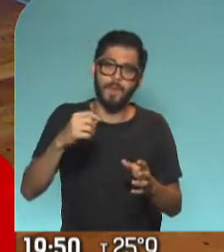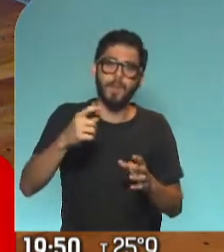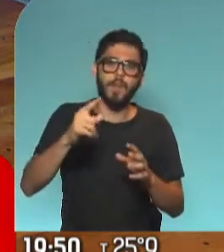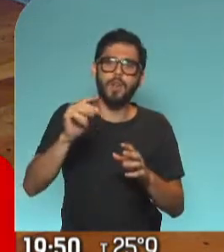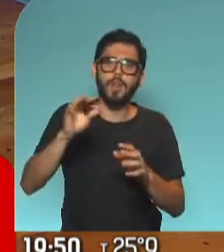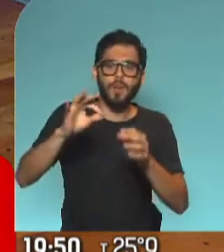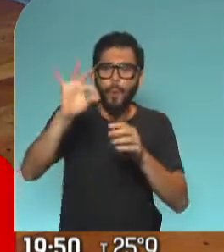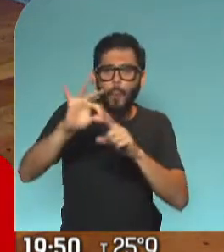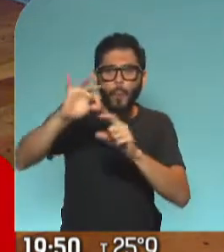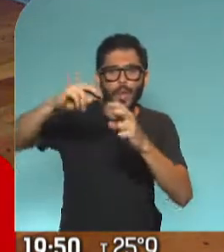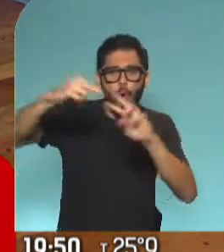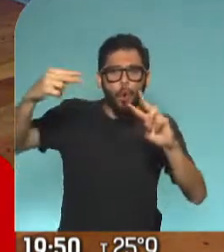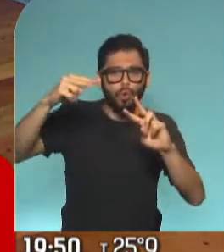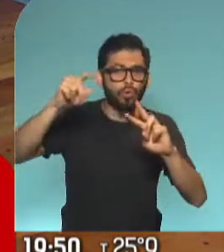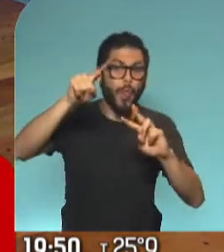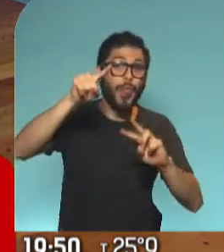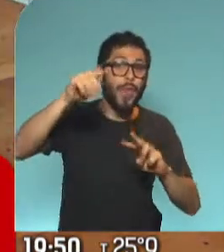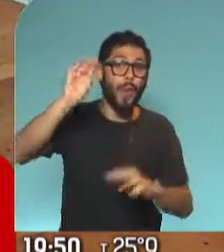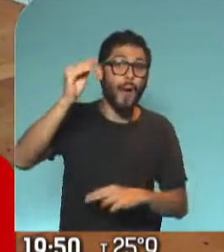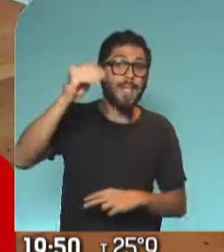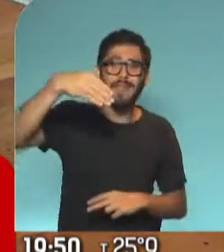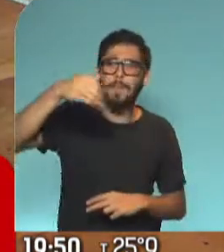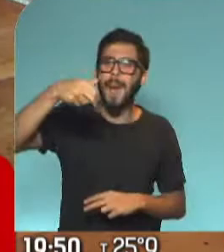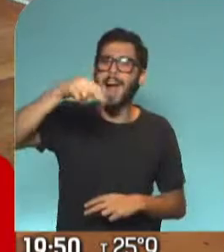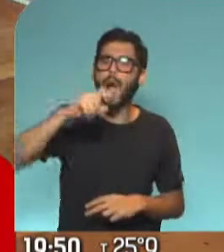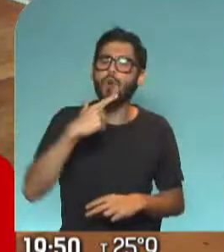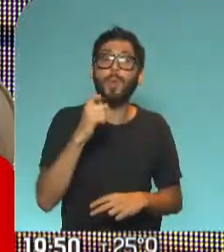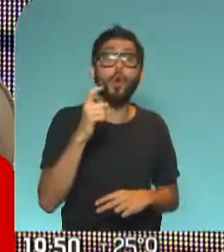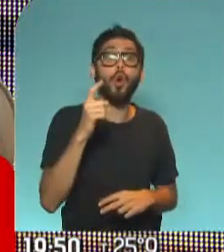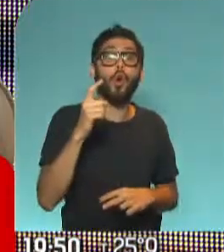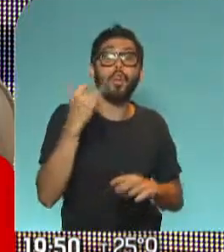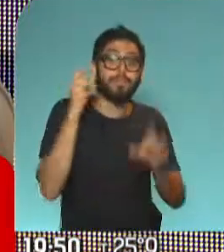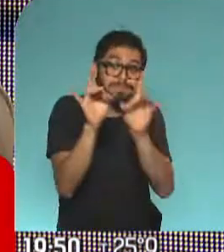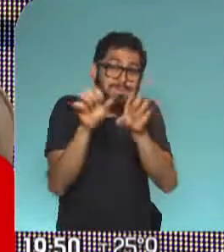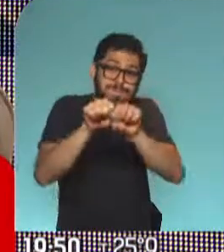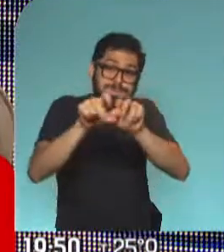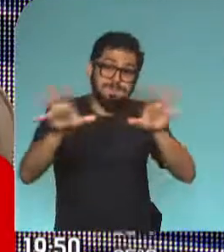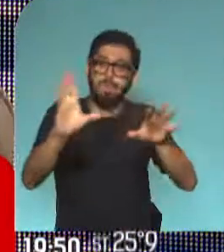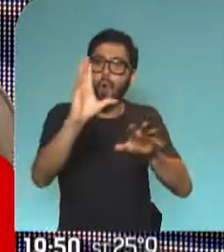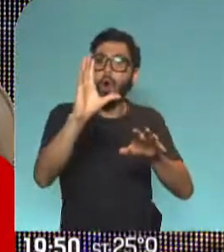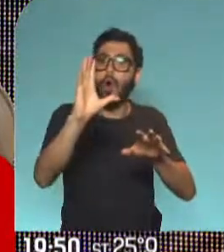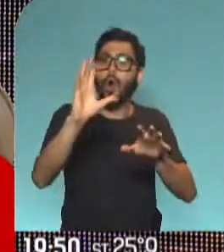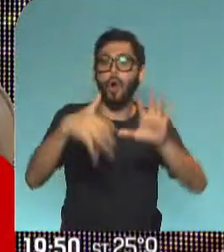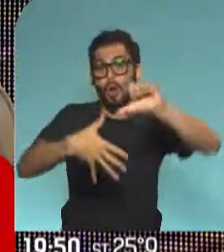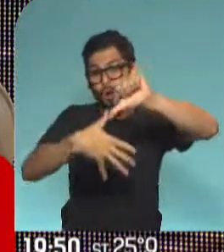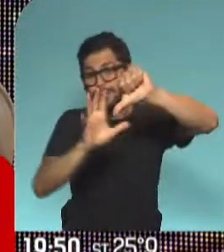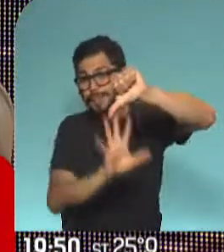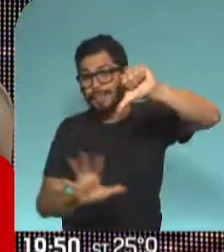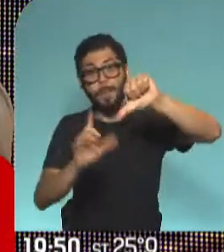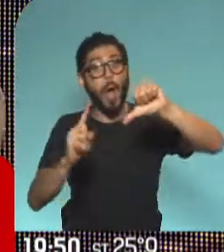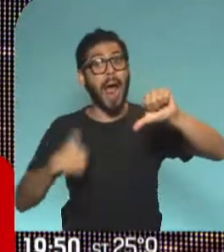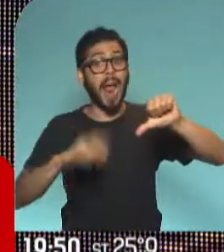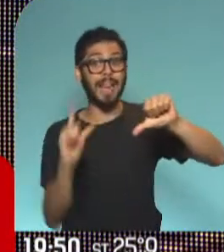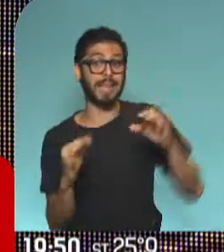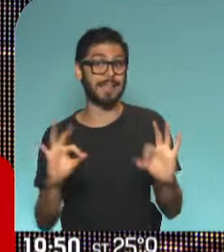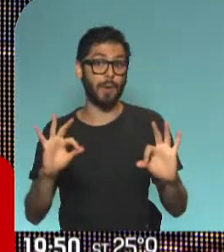Manaus, pero que ya no está solo en Brasil, está en toda la región, acá todavía no, es 7 veces más contagiosa.